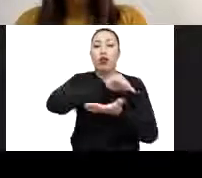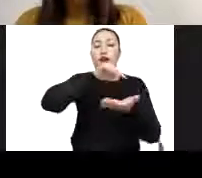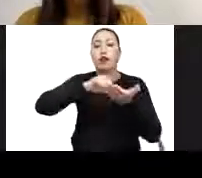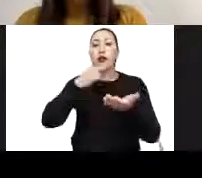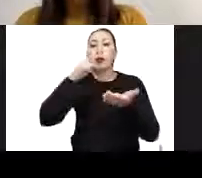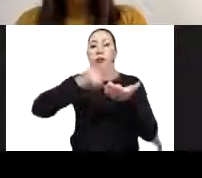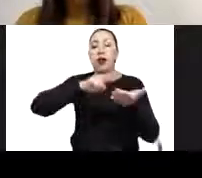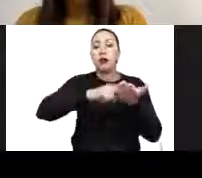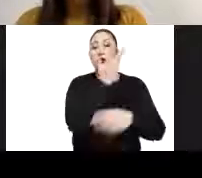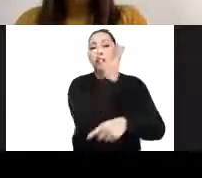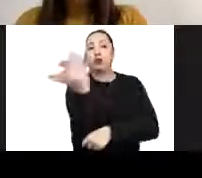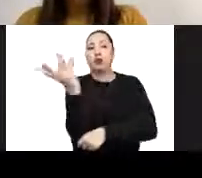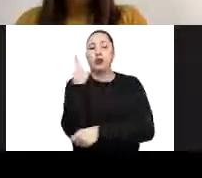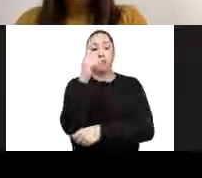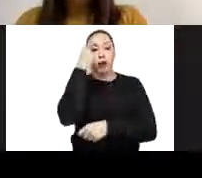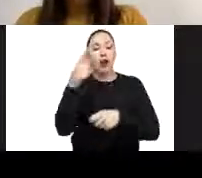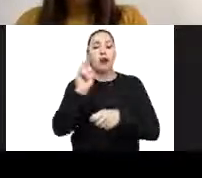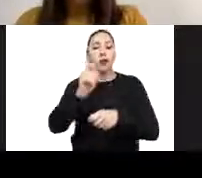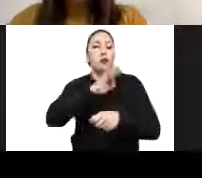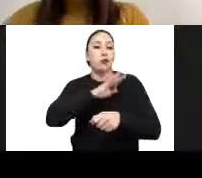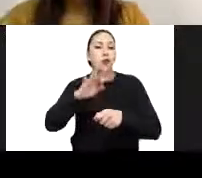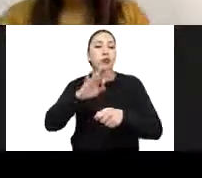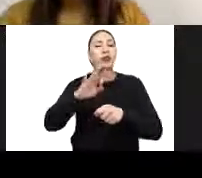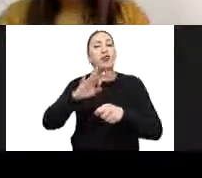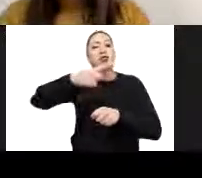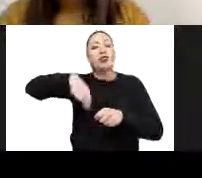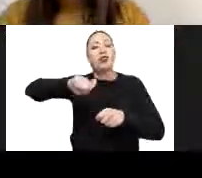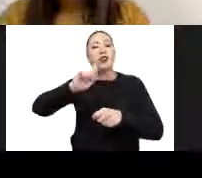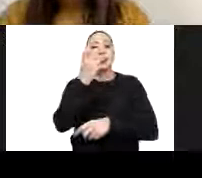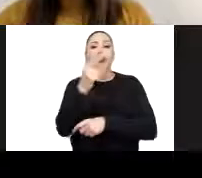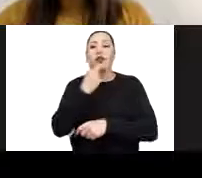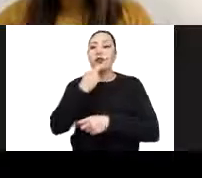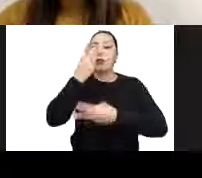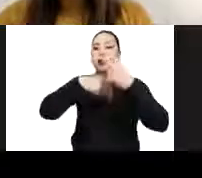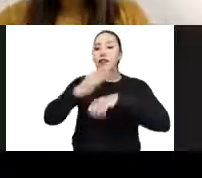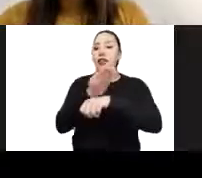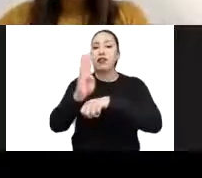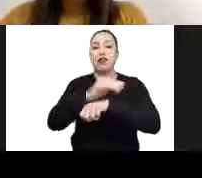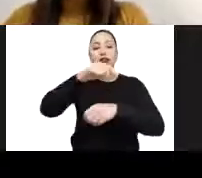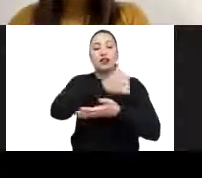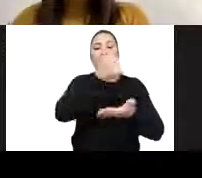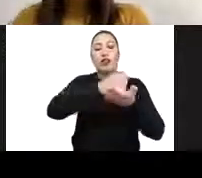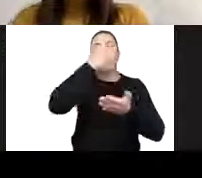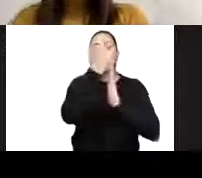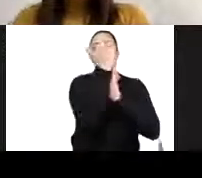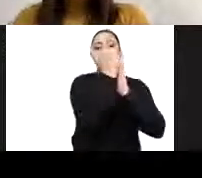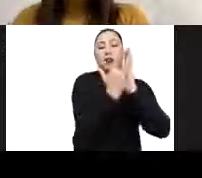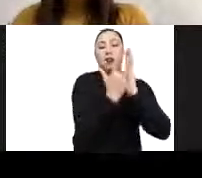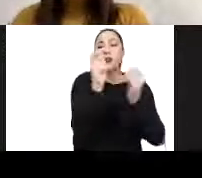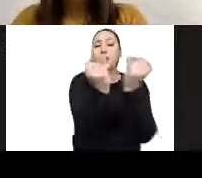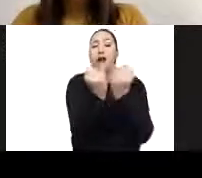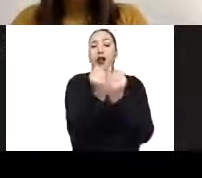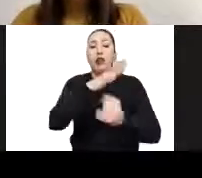estas áreas para proporcionar los servicios ambientales para la ciudad. El deterioro de sus bosques está asociado a